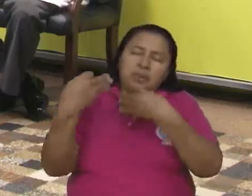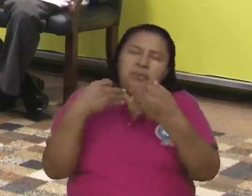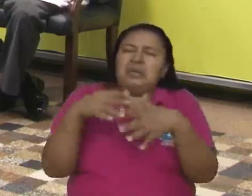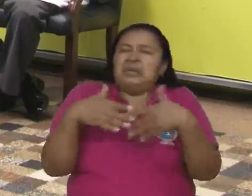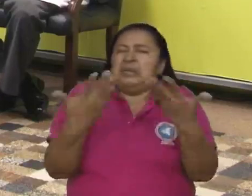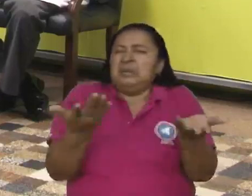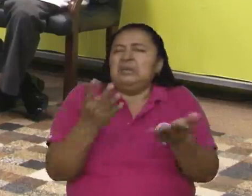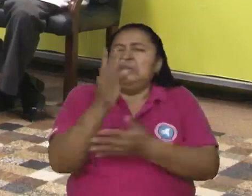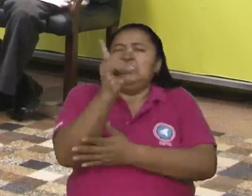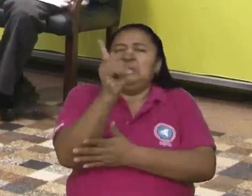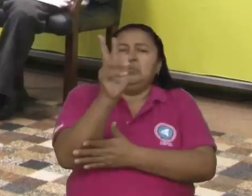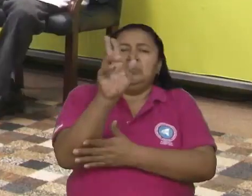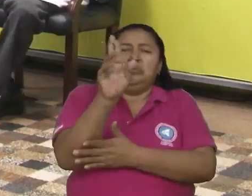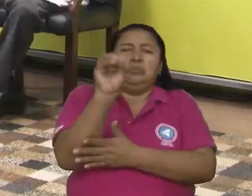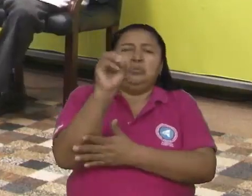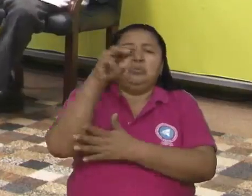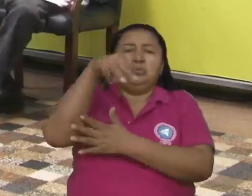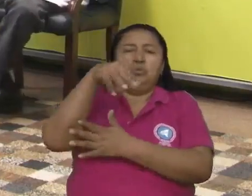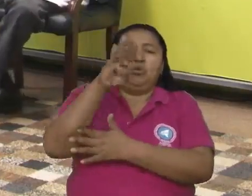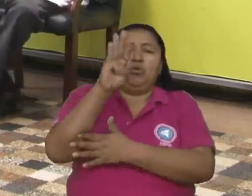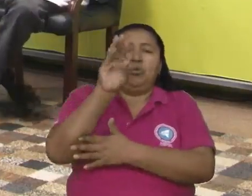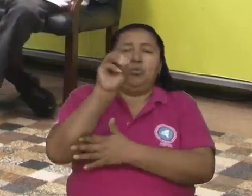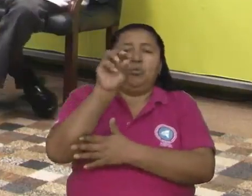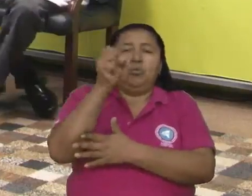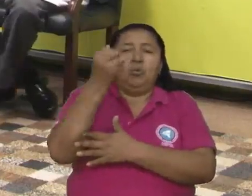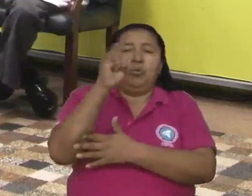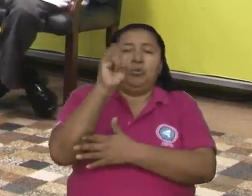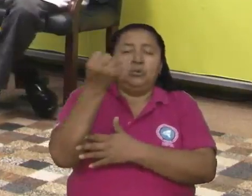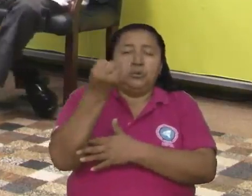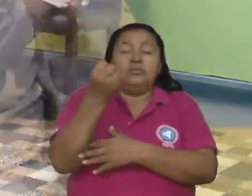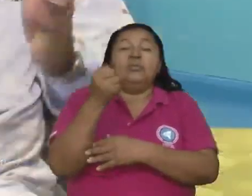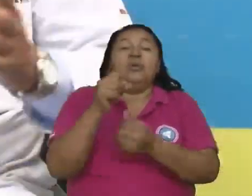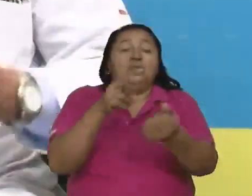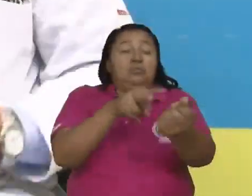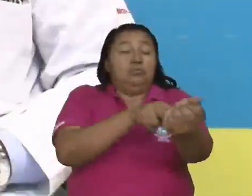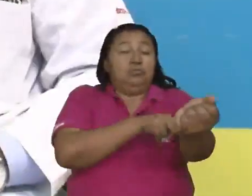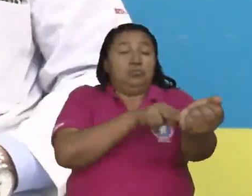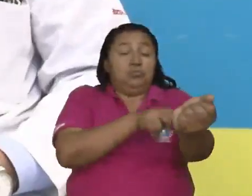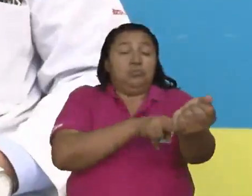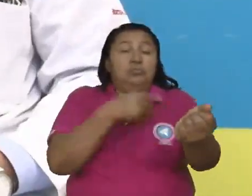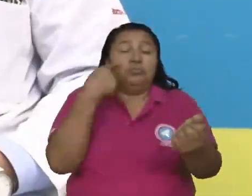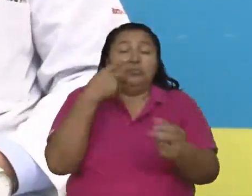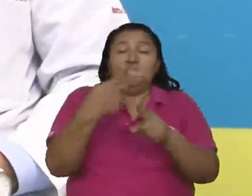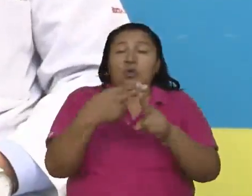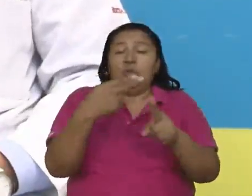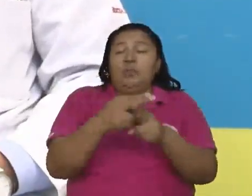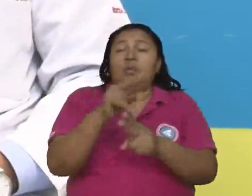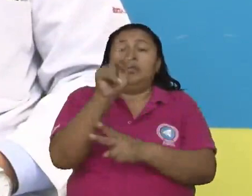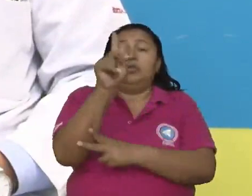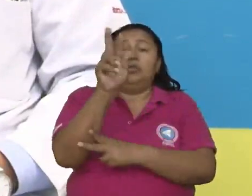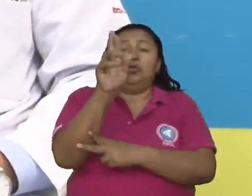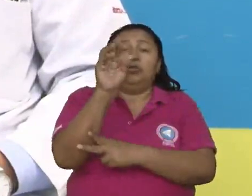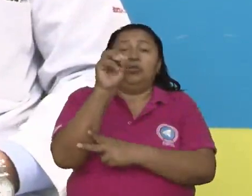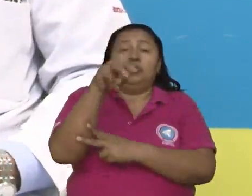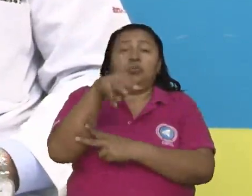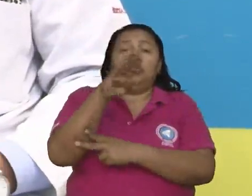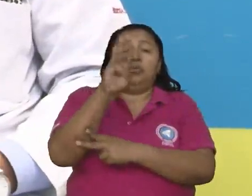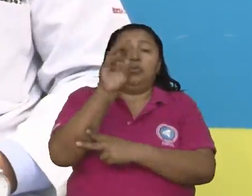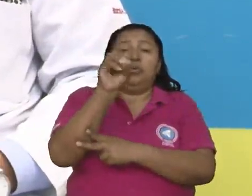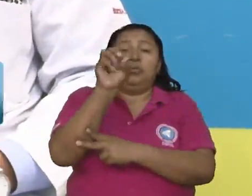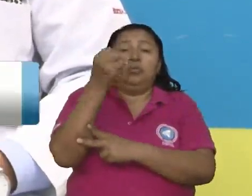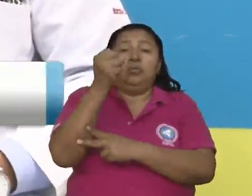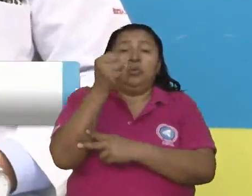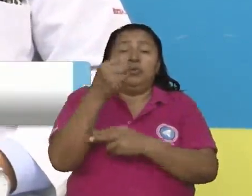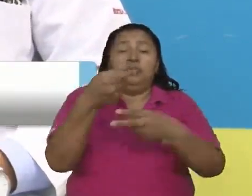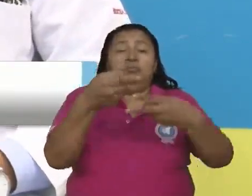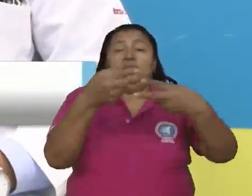la trombosis. Ok, la enfermedad tromboembólica venosa, o conocida popularmente como trombosis, es la tercera causa